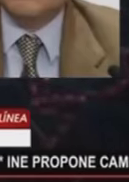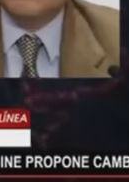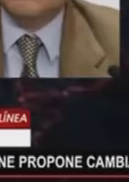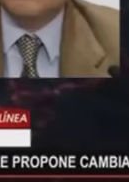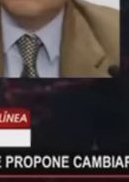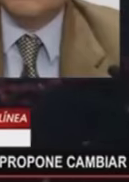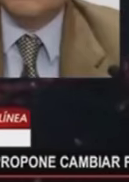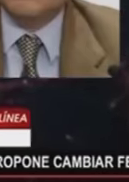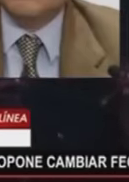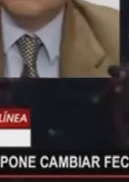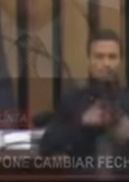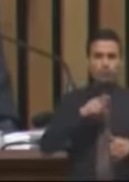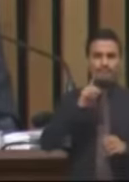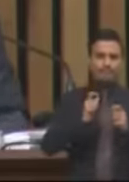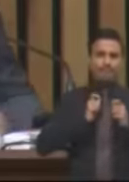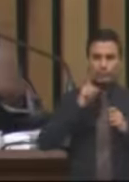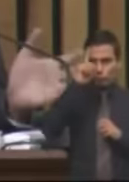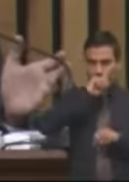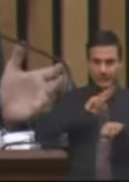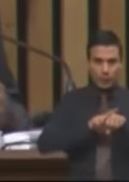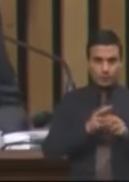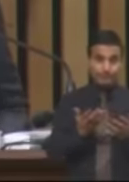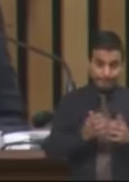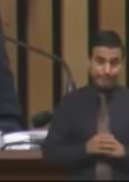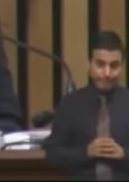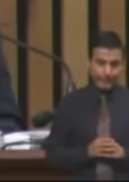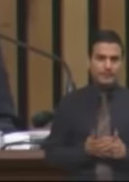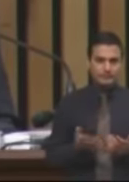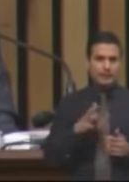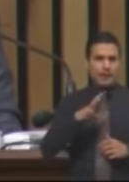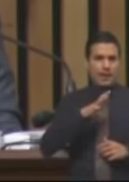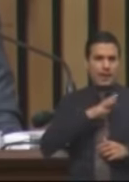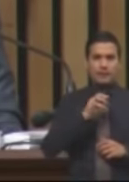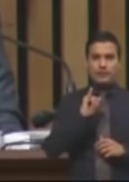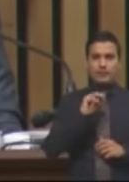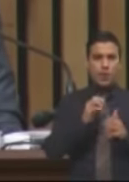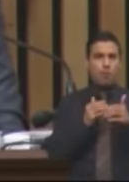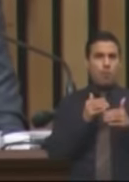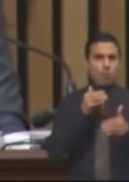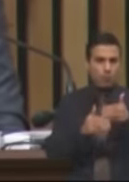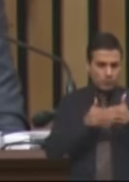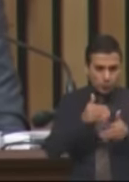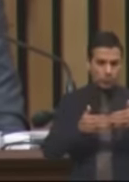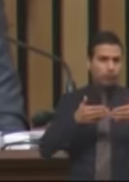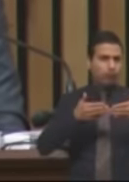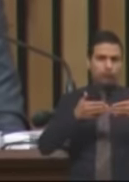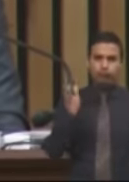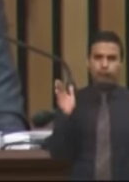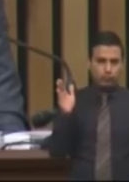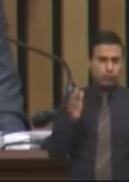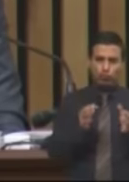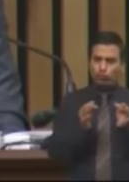Perdimos ahí la comunicación, o bueno, no la comunicación, pero sí la señal. Bueno. Ahí estamos, Ciro, ahora sí te